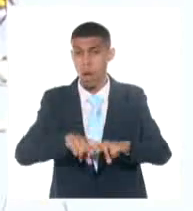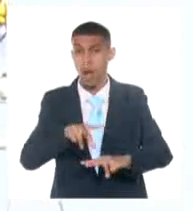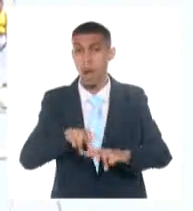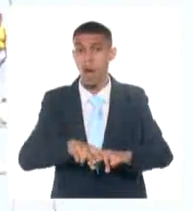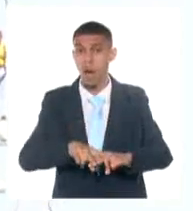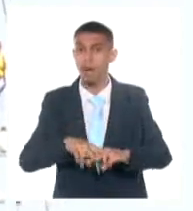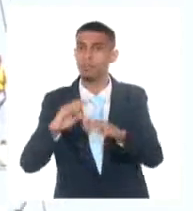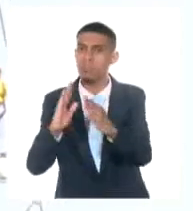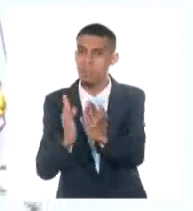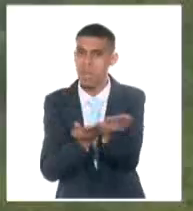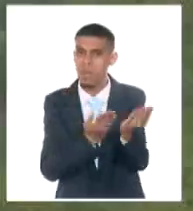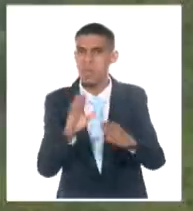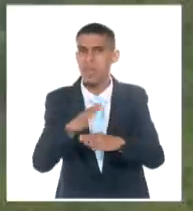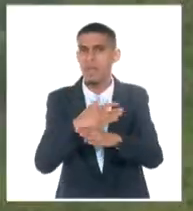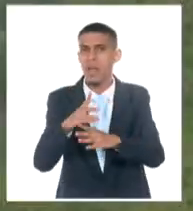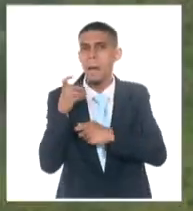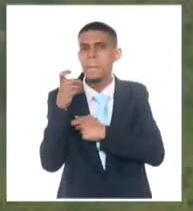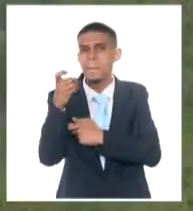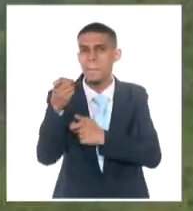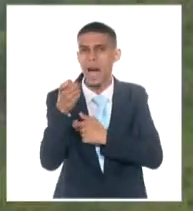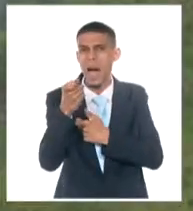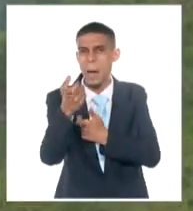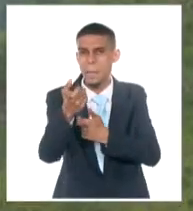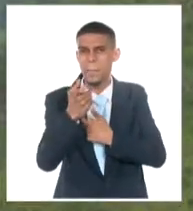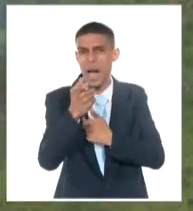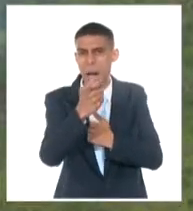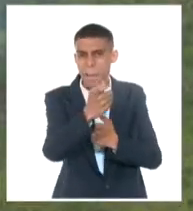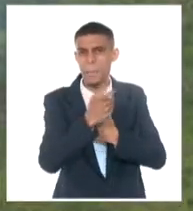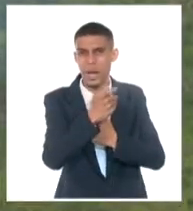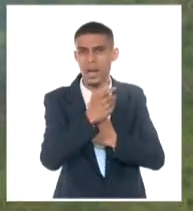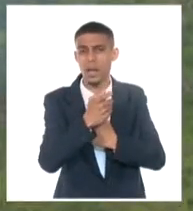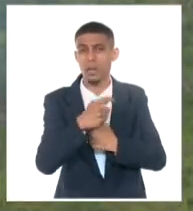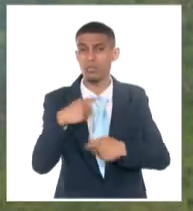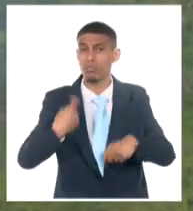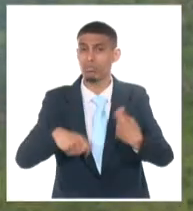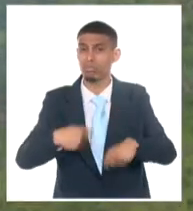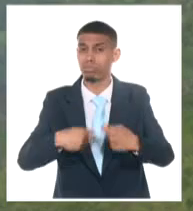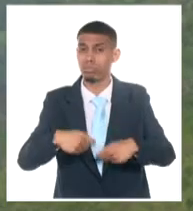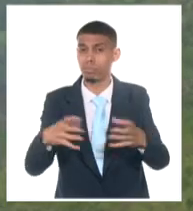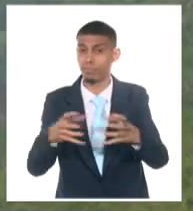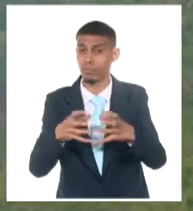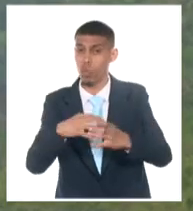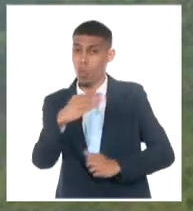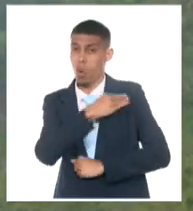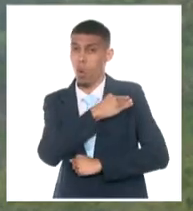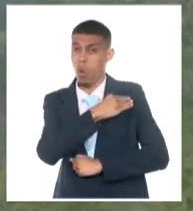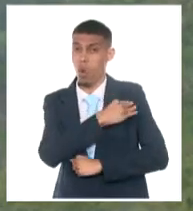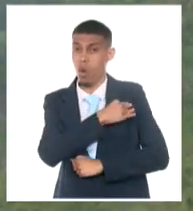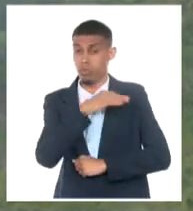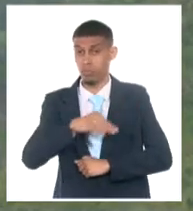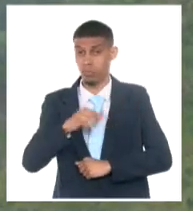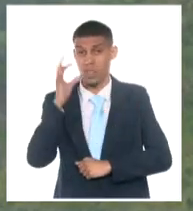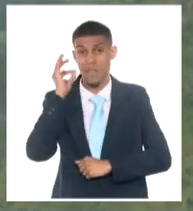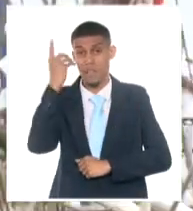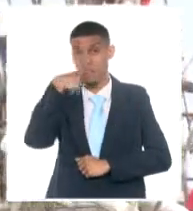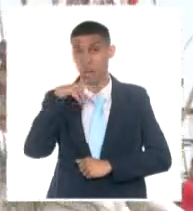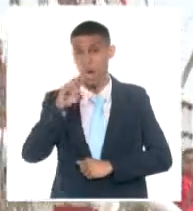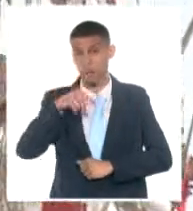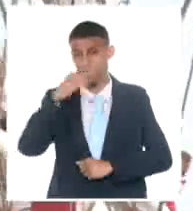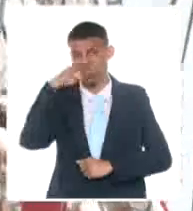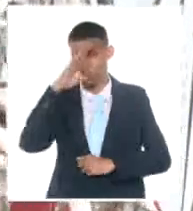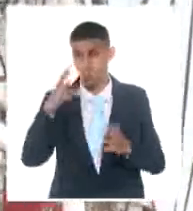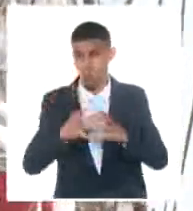fue recibido con disparos de 21 salvas por una batería de artillería de las Fuerzas Armadas